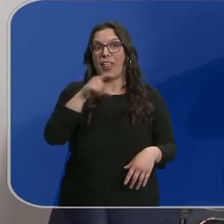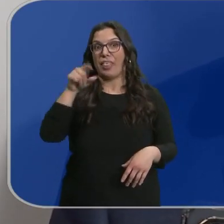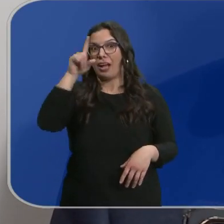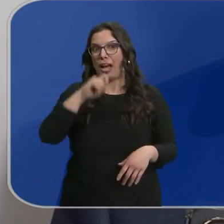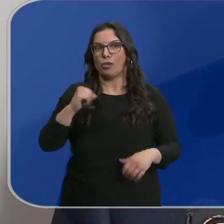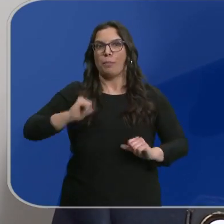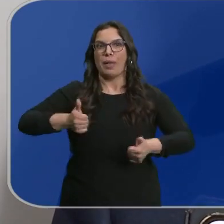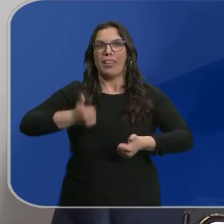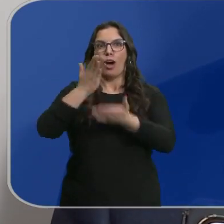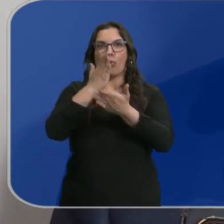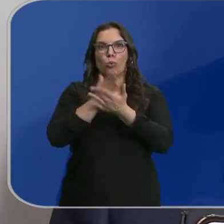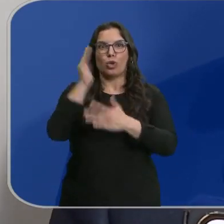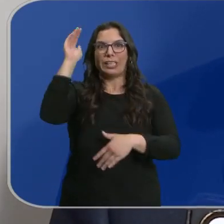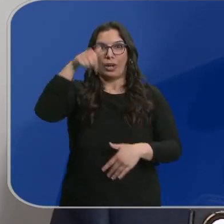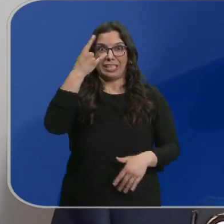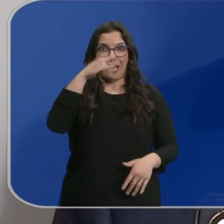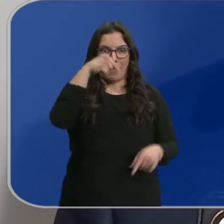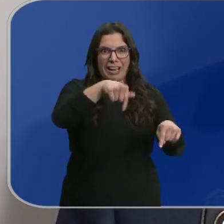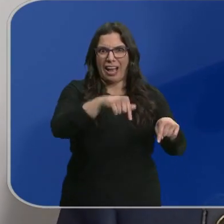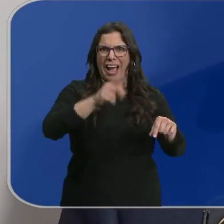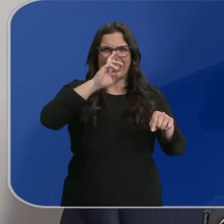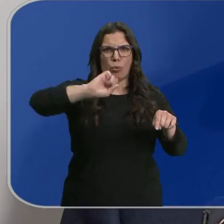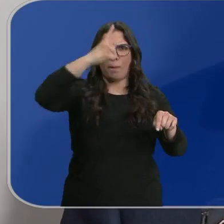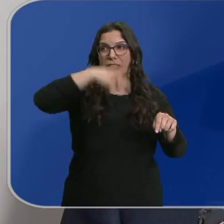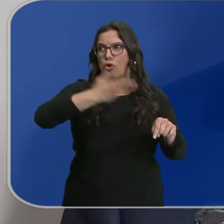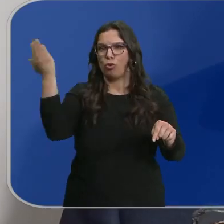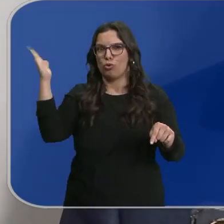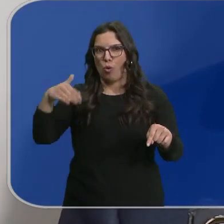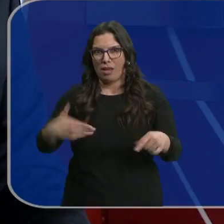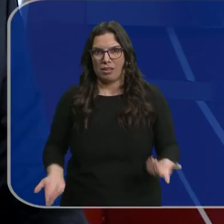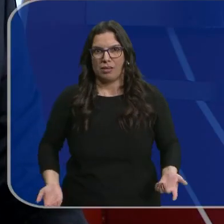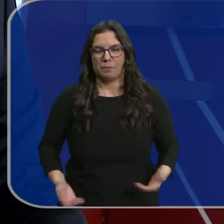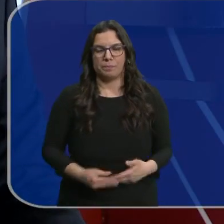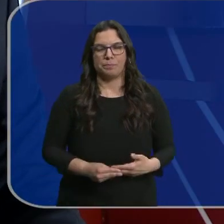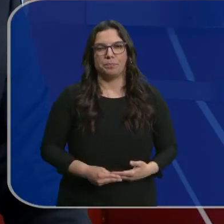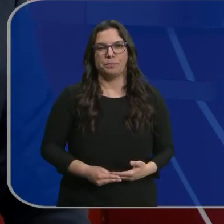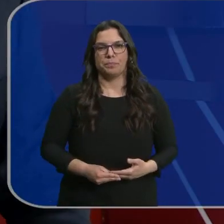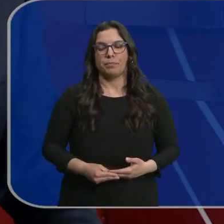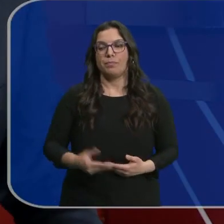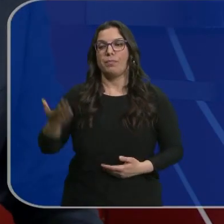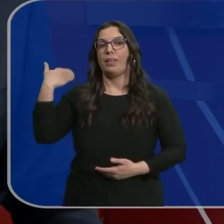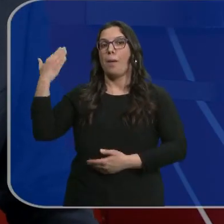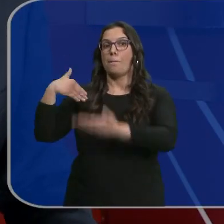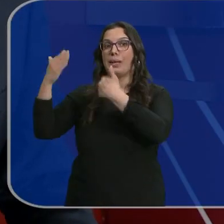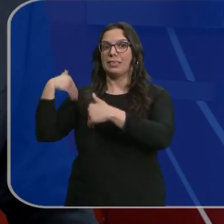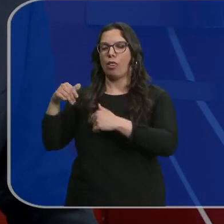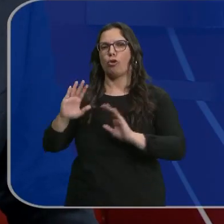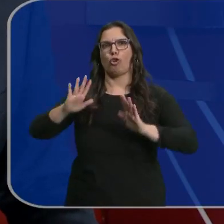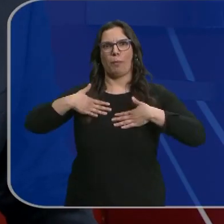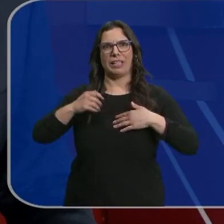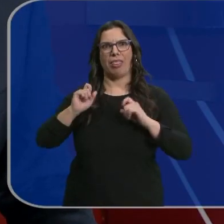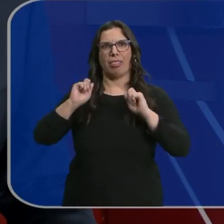con cursos para extranjeros en Salamanca, cosa que no ocurre en otros lugares de España. El pasado vuelve periódicamente para